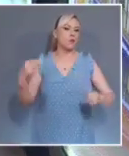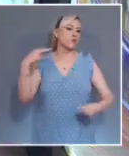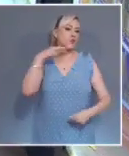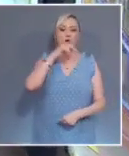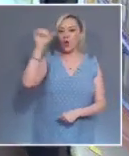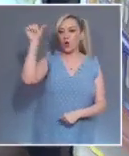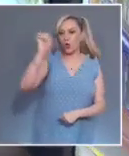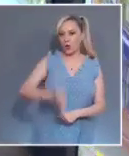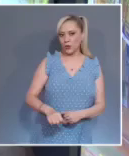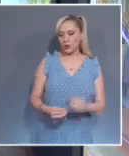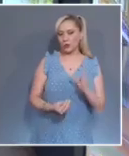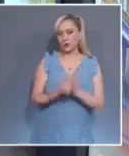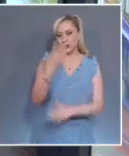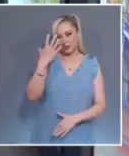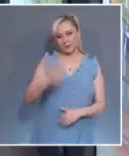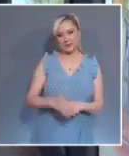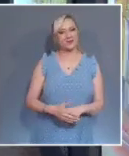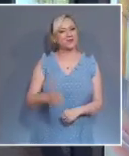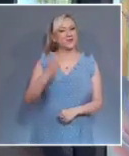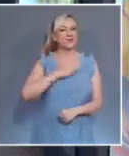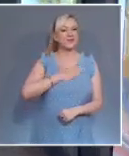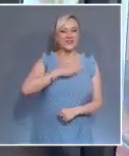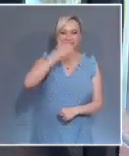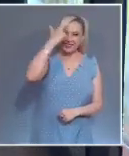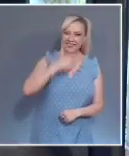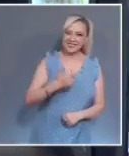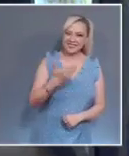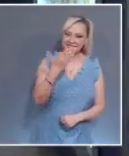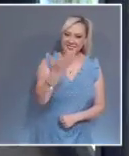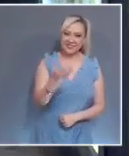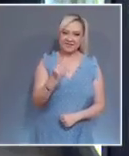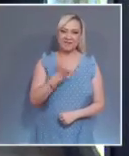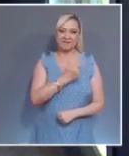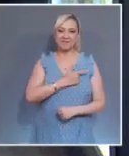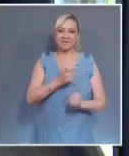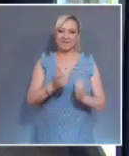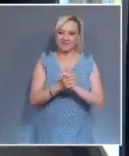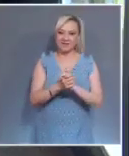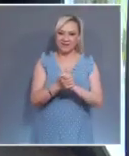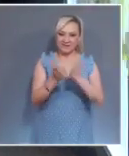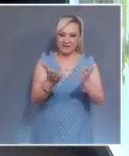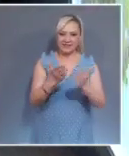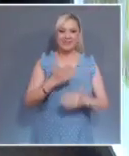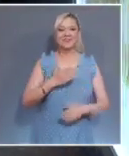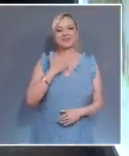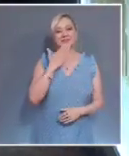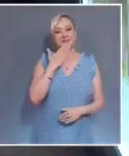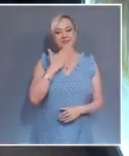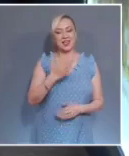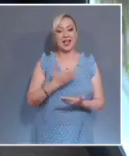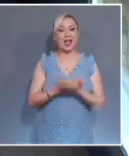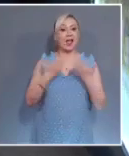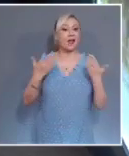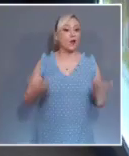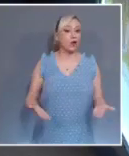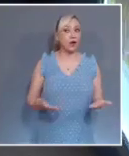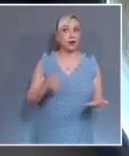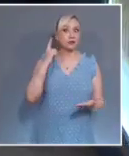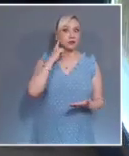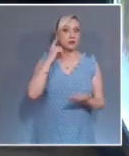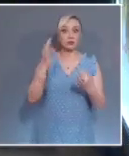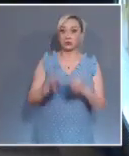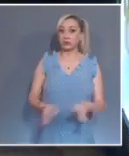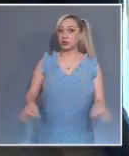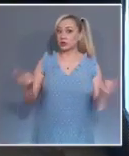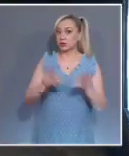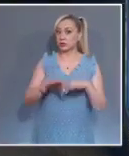Muy buenas noches, qué gusto saludarle, muchas gracias por estar con nosotros. Vámonos directamente con toda la información. En